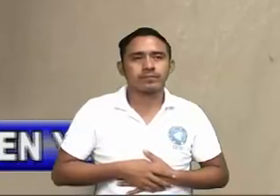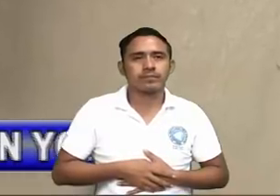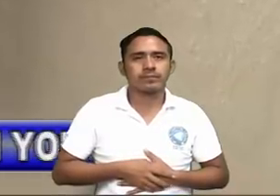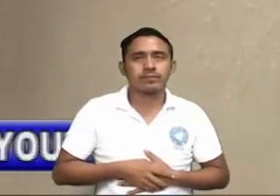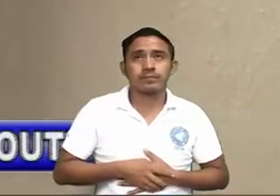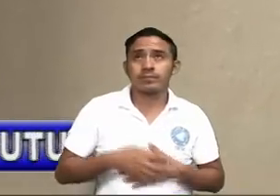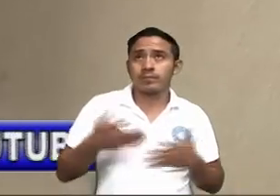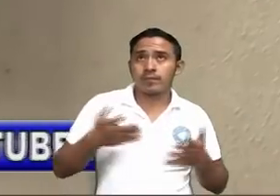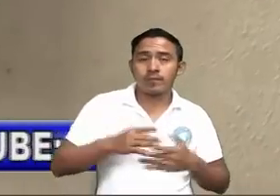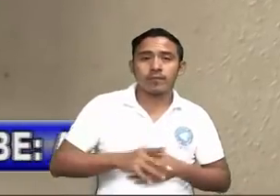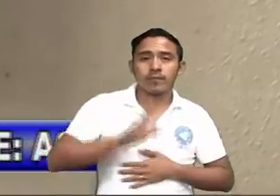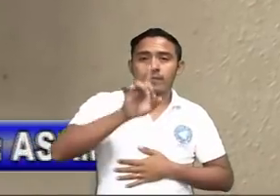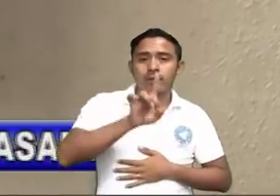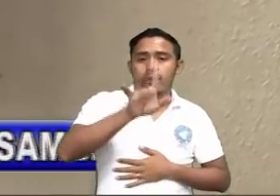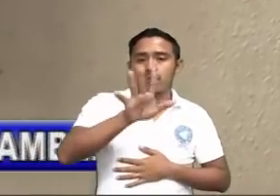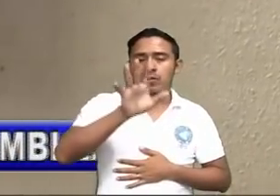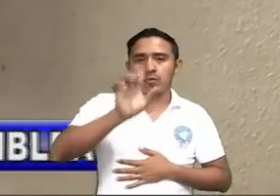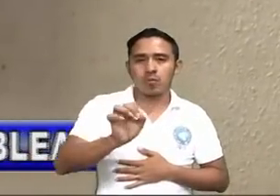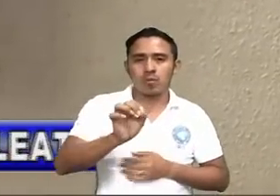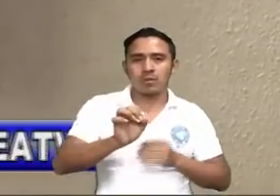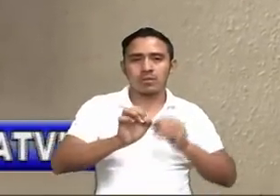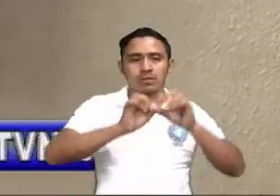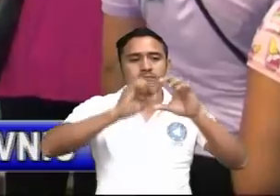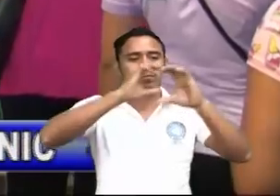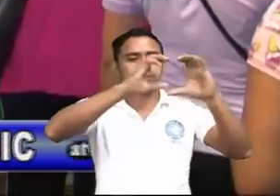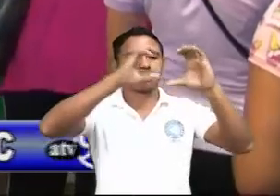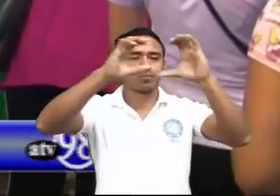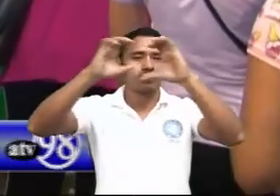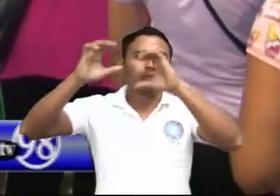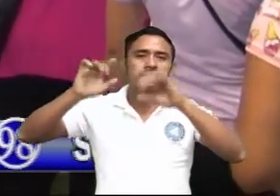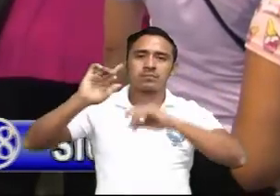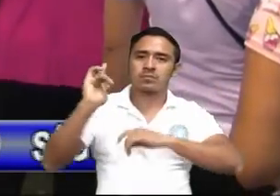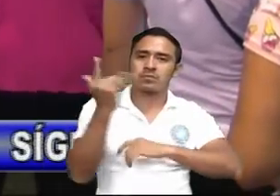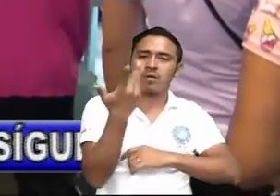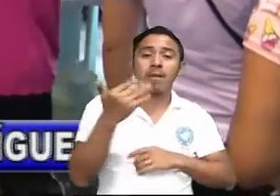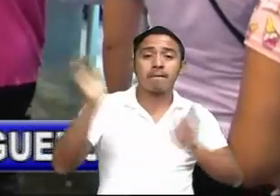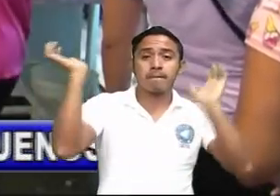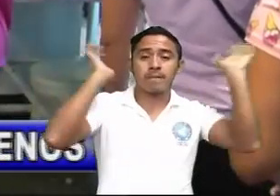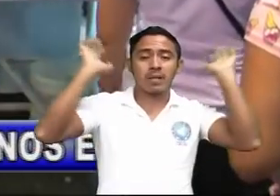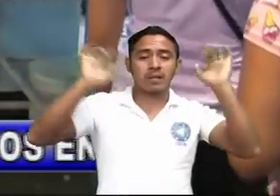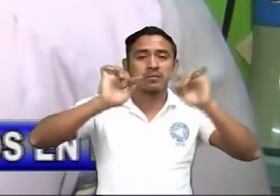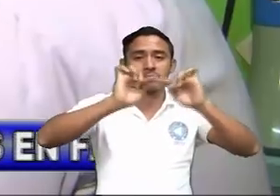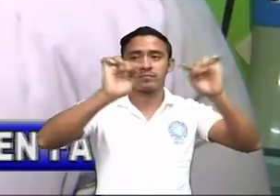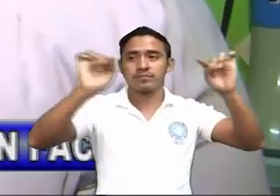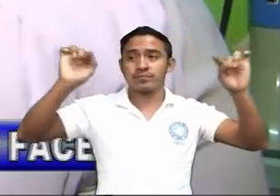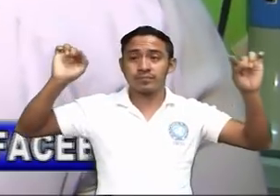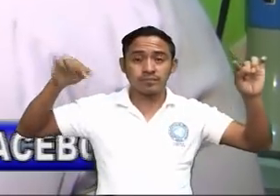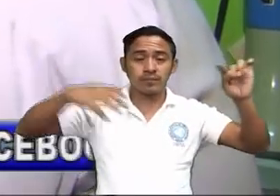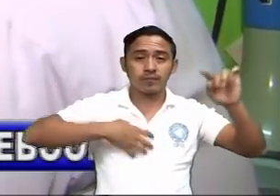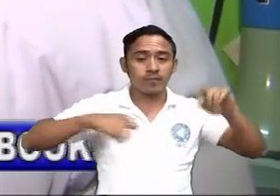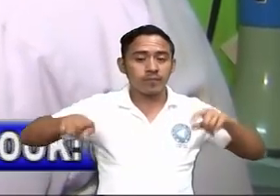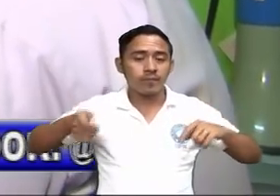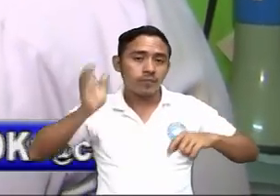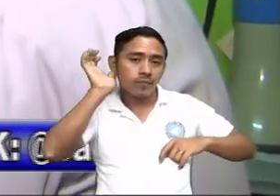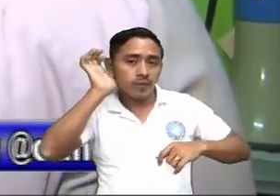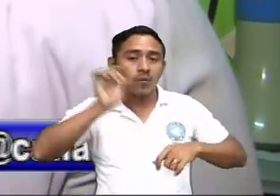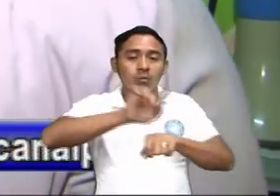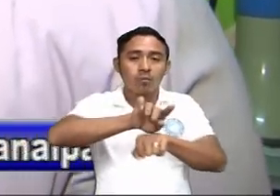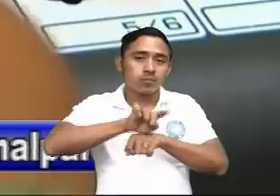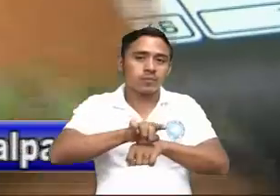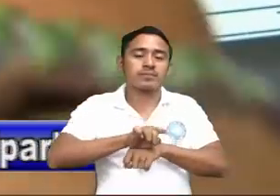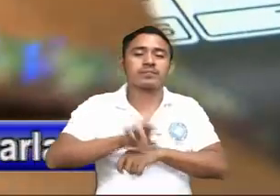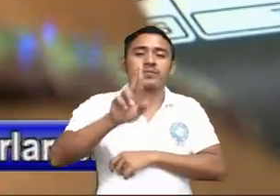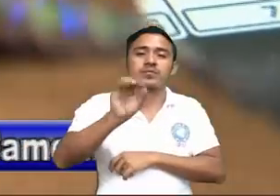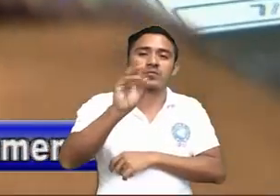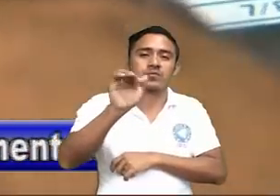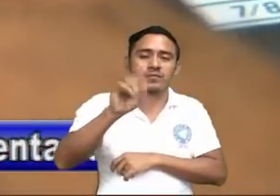A través de 150 parlantes ubicados por todo el mercado, se distribuyen las ondas sonoras de la radio Roberto Güemes, la